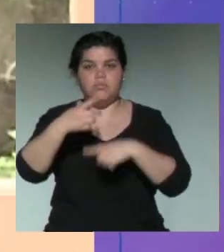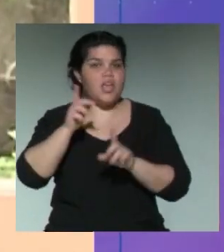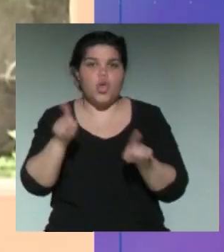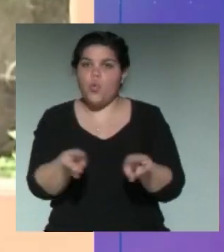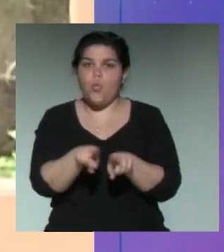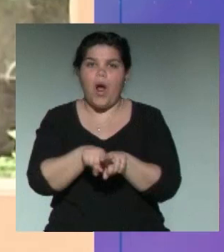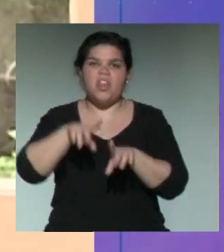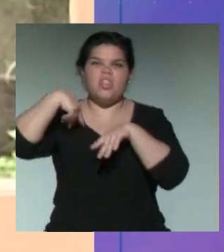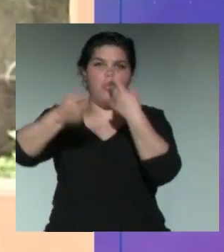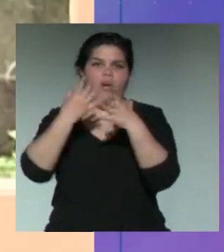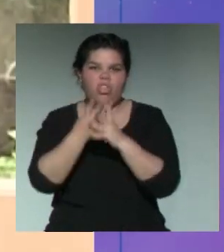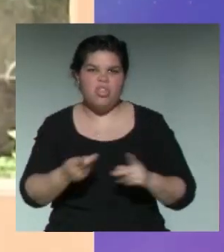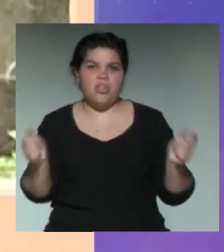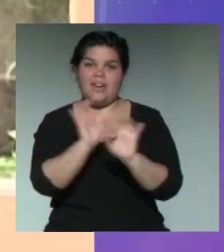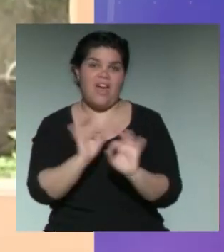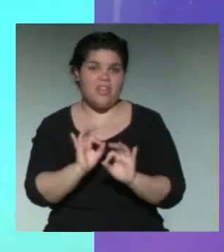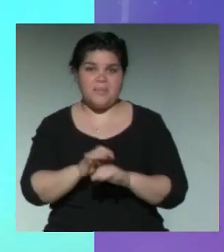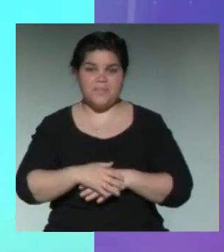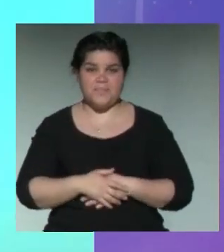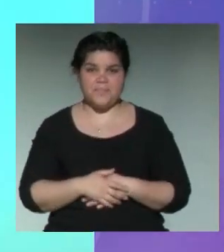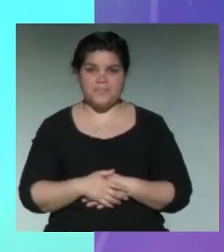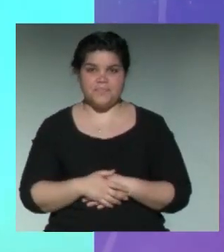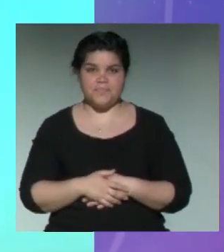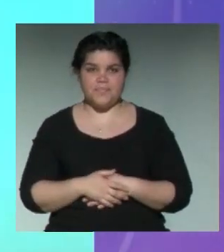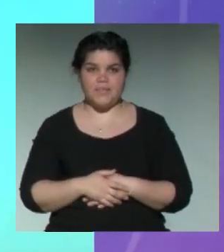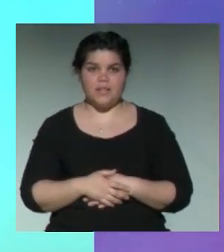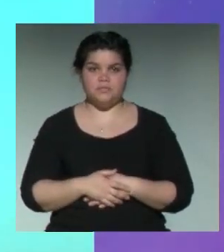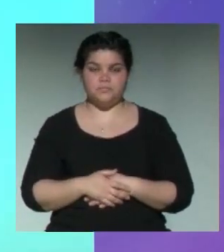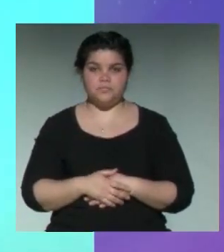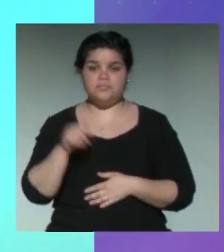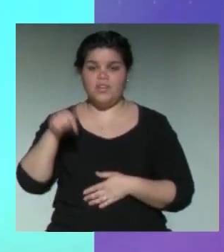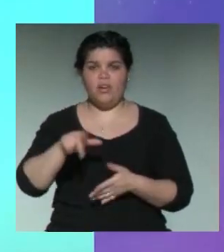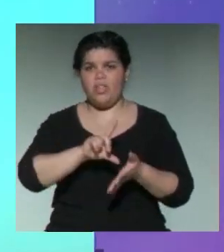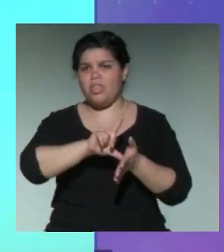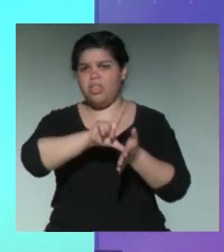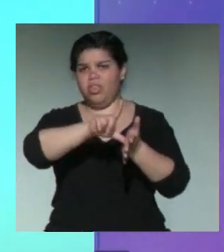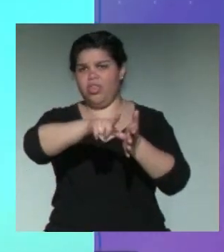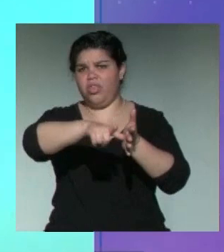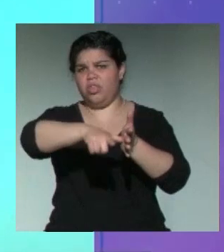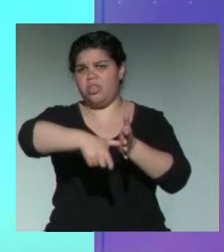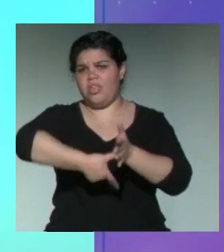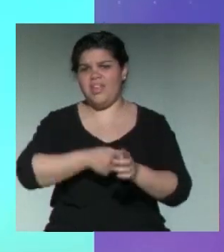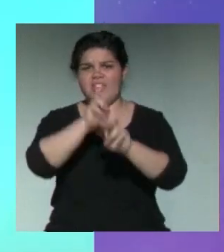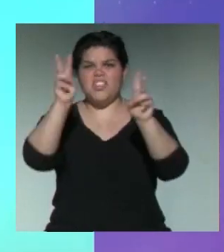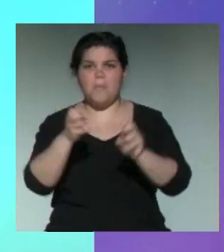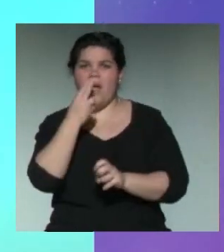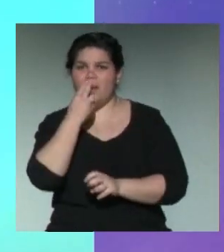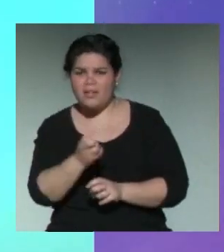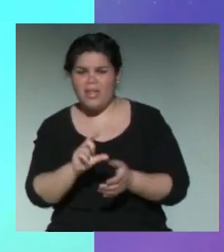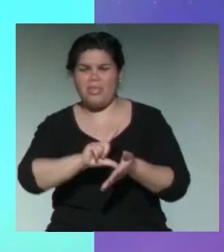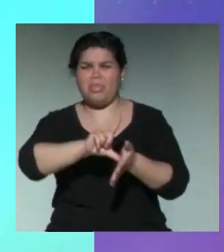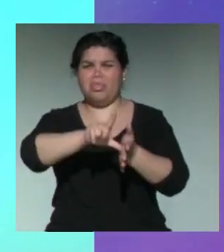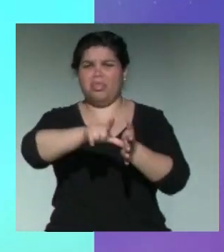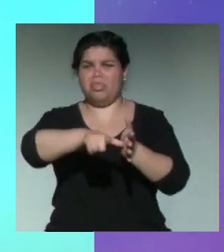de ser utilizado en líneas generales. Estamos atrasados dentro de la matriz energética,